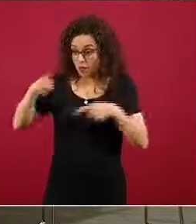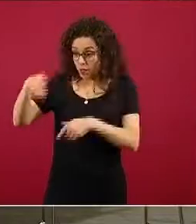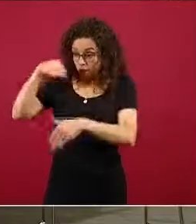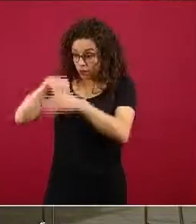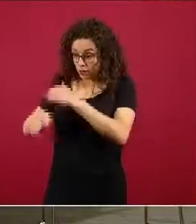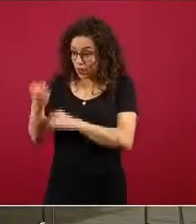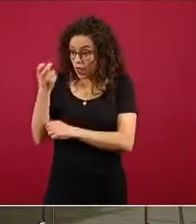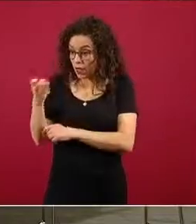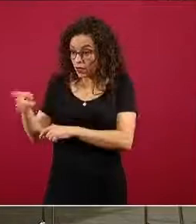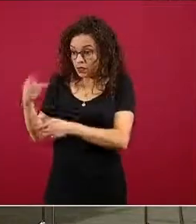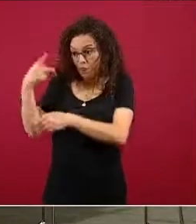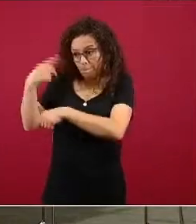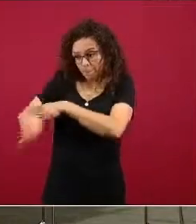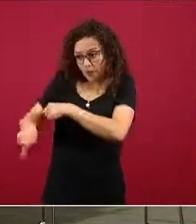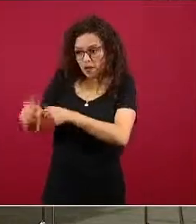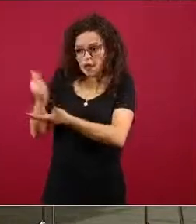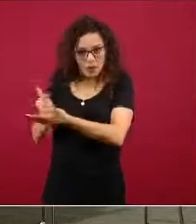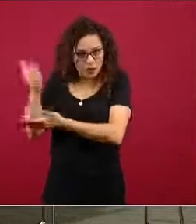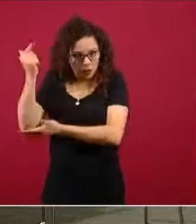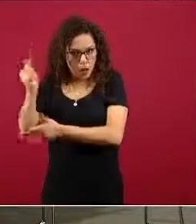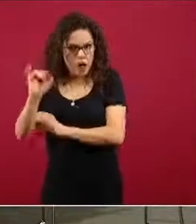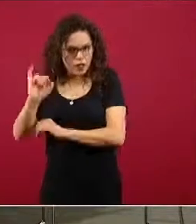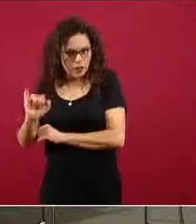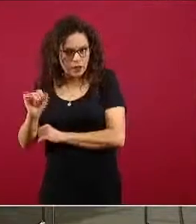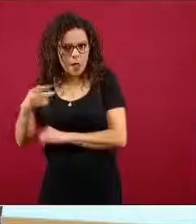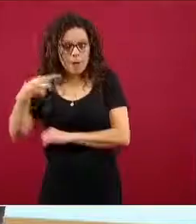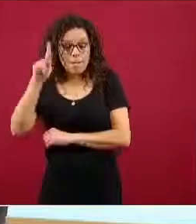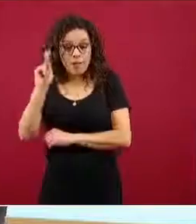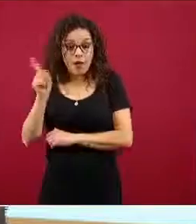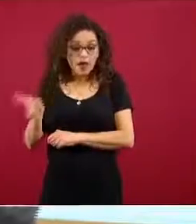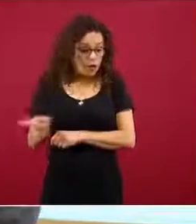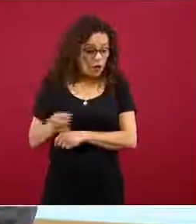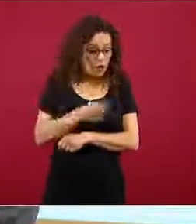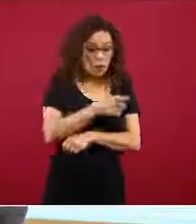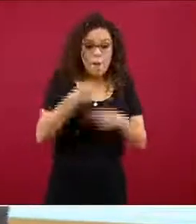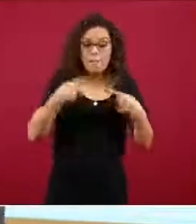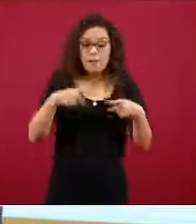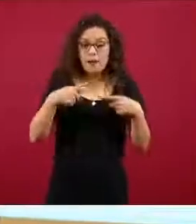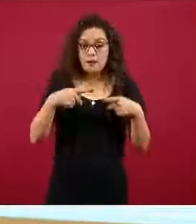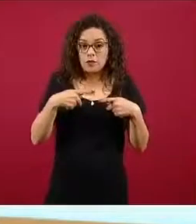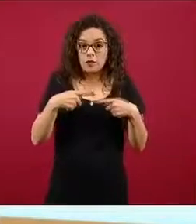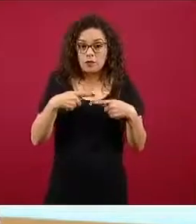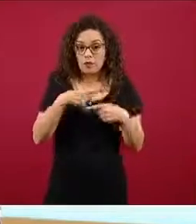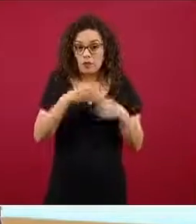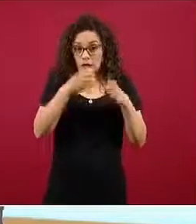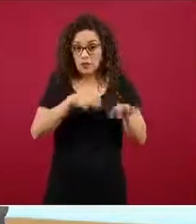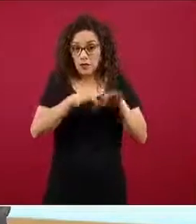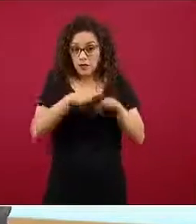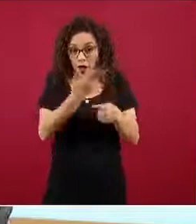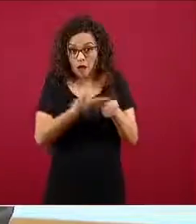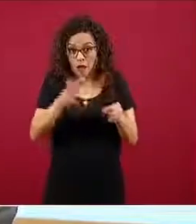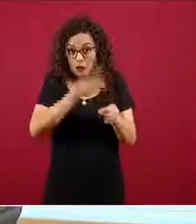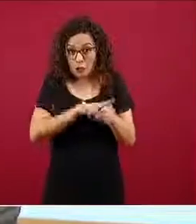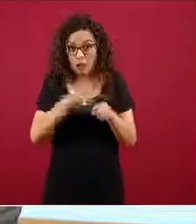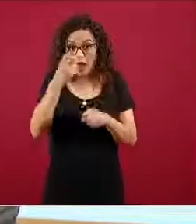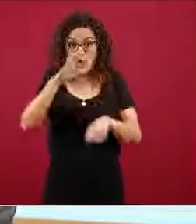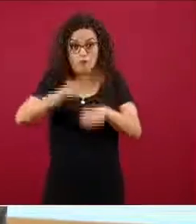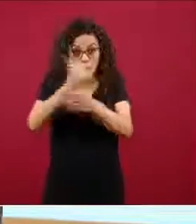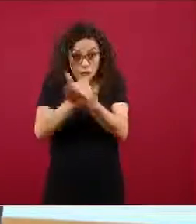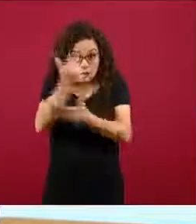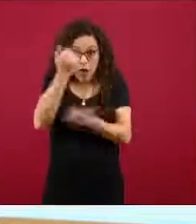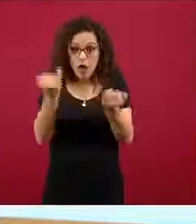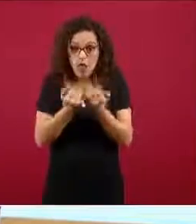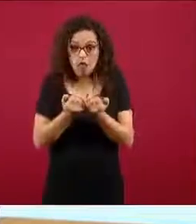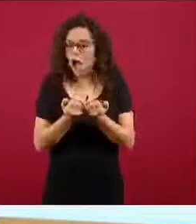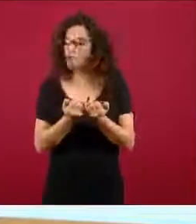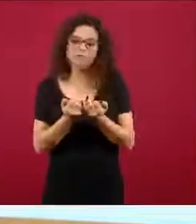hay una condición de mayor riesgo, no necesariamente la exposición al virus para el personal de salud es mayor, excepto desde luego el